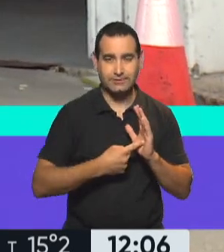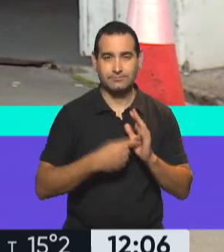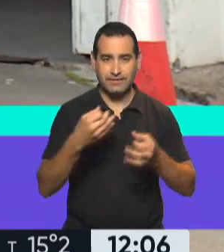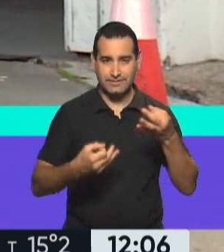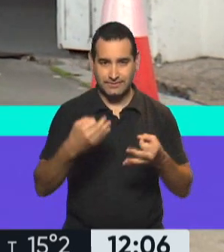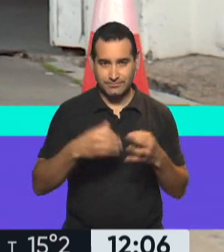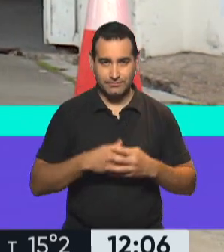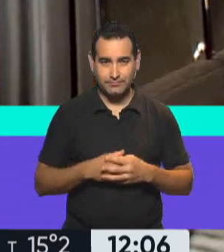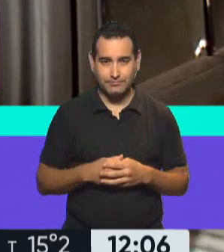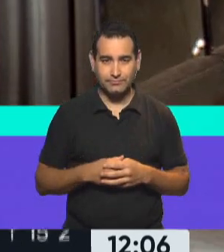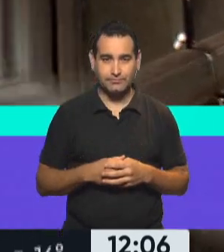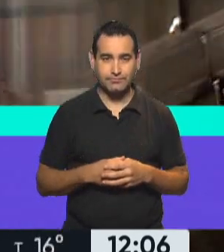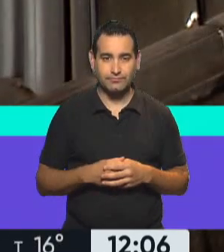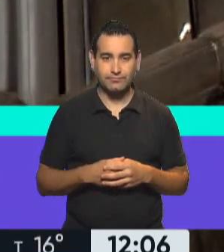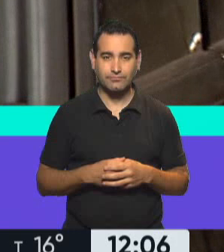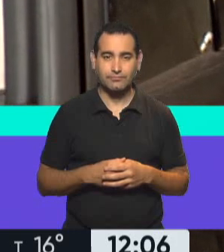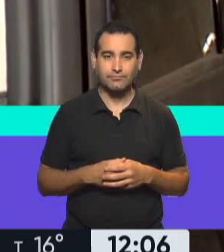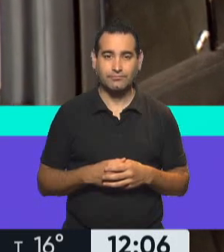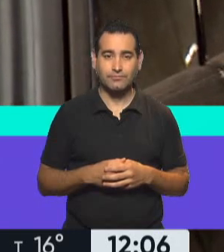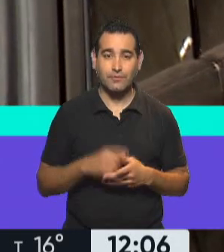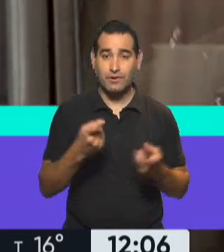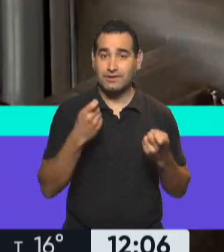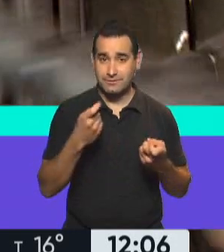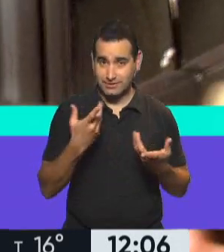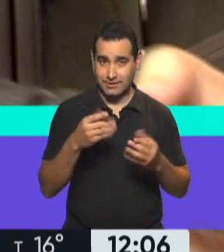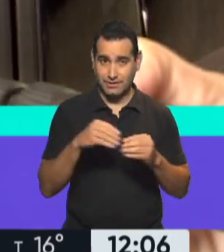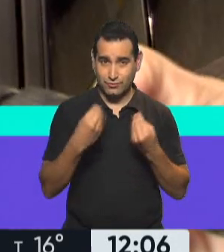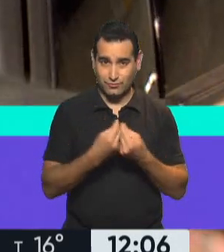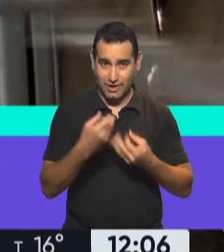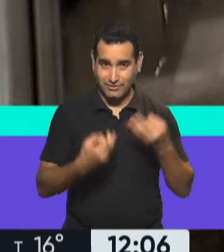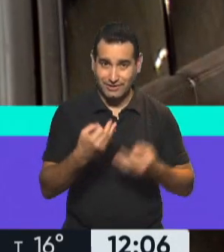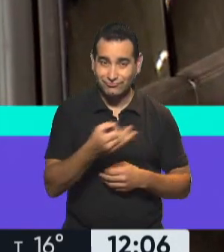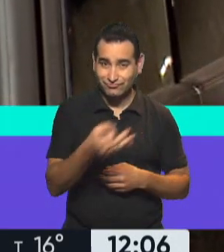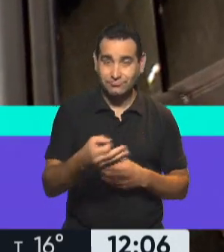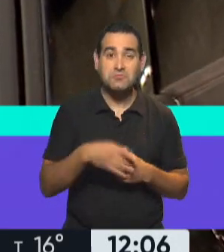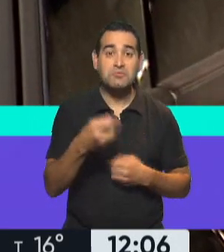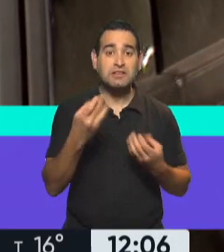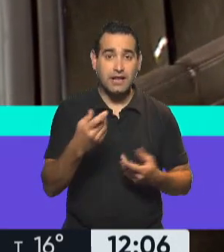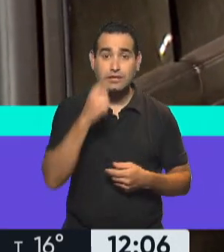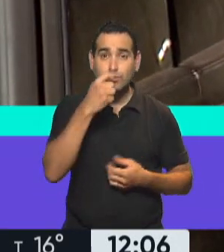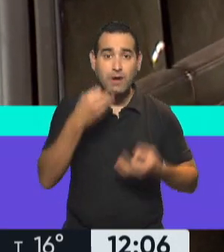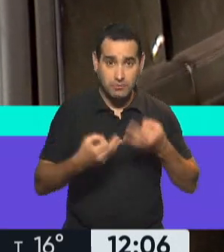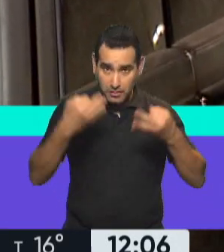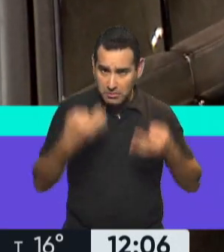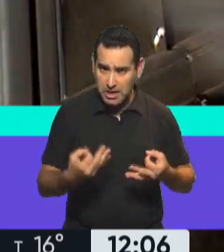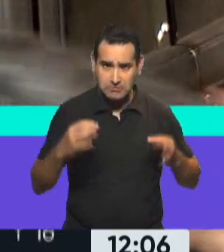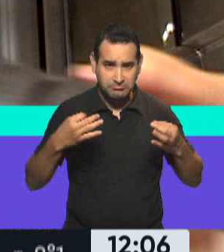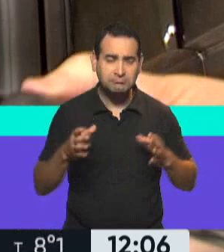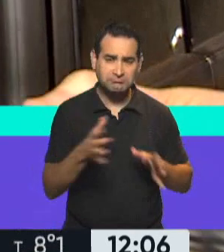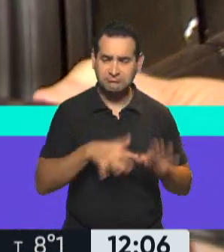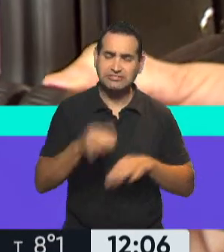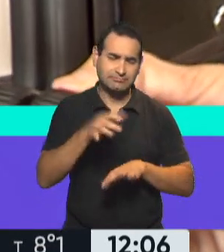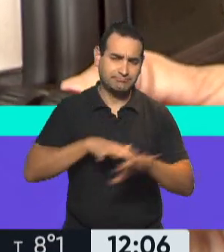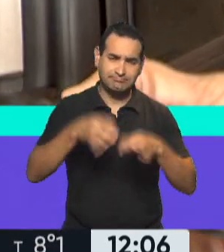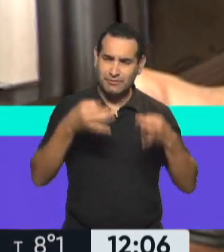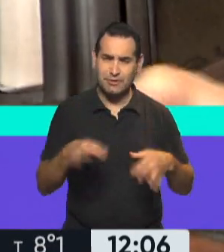Aires. Bueno, tenés que ir con este resultado, ¿no? Desde ya. ¿Te parece bien los hisopados? ¿Todo prolijo, todo ordenado? Sí, todo